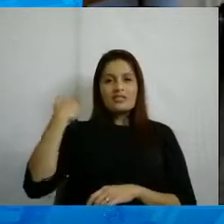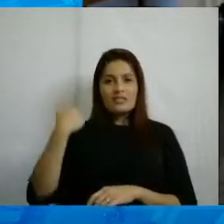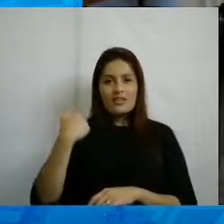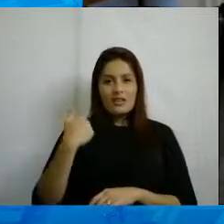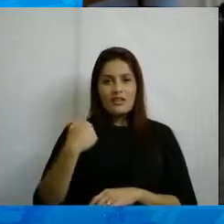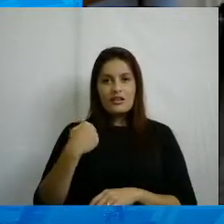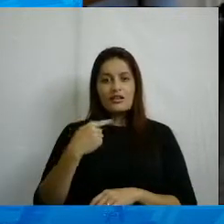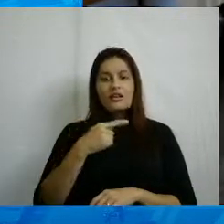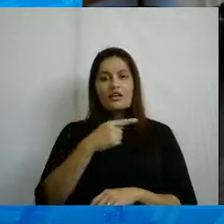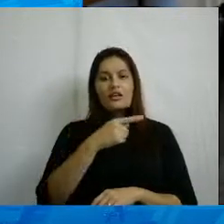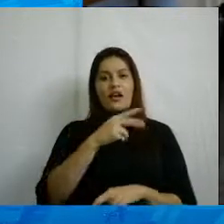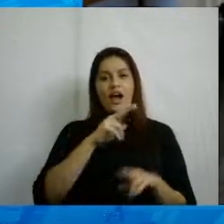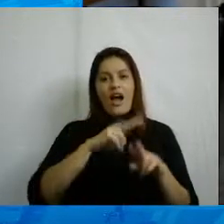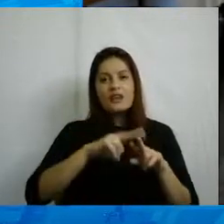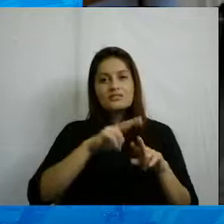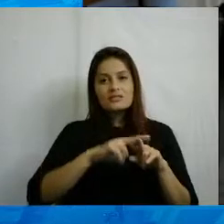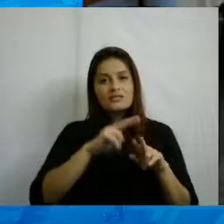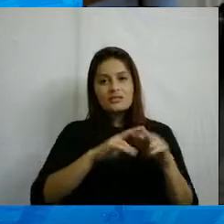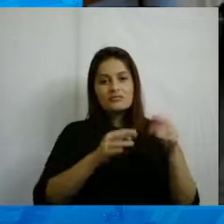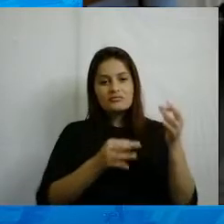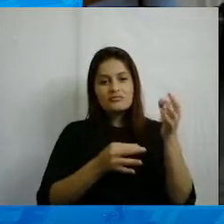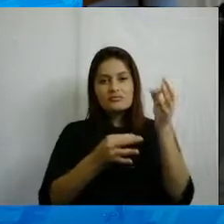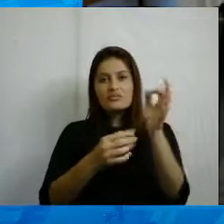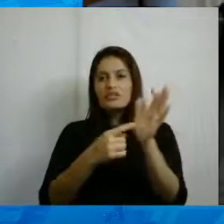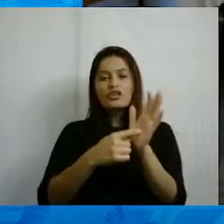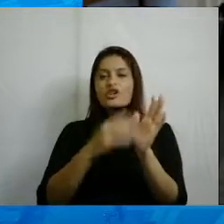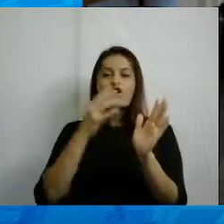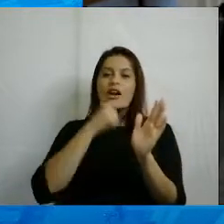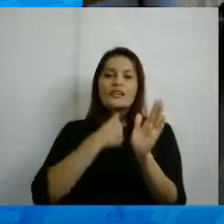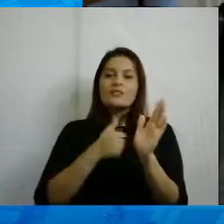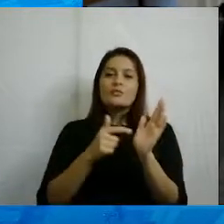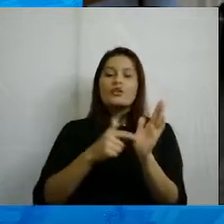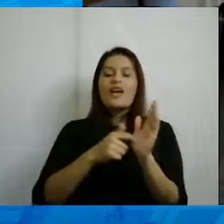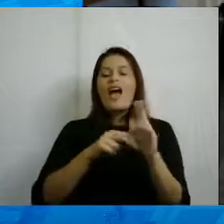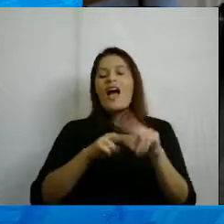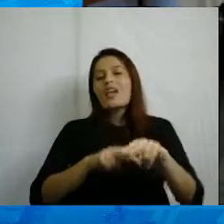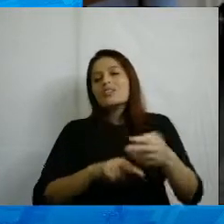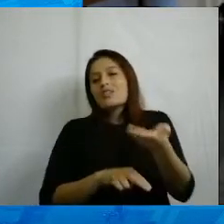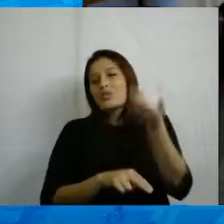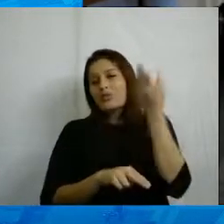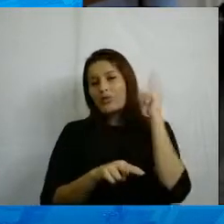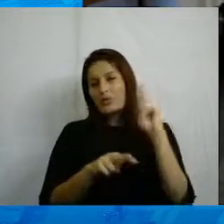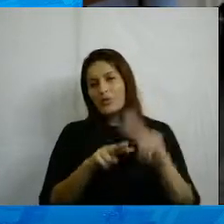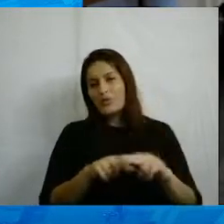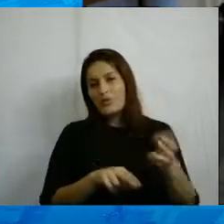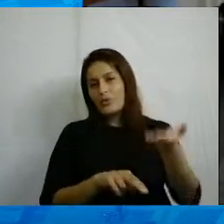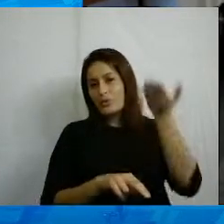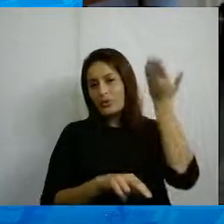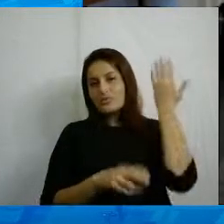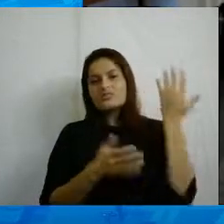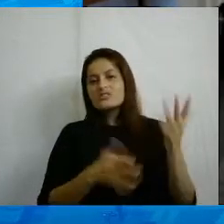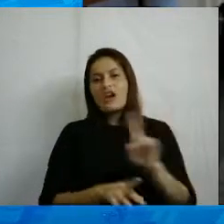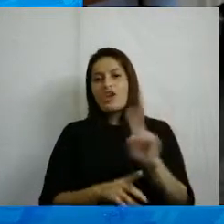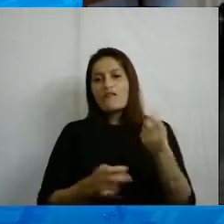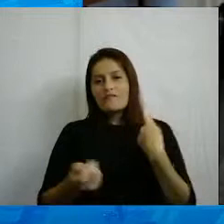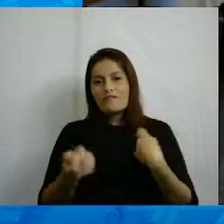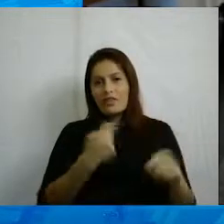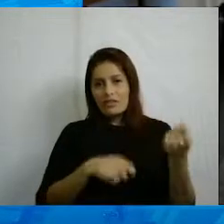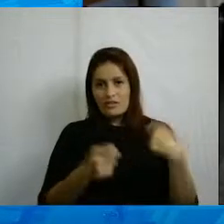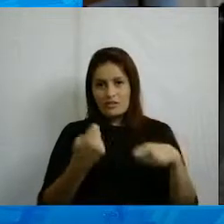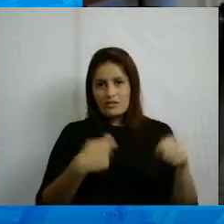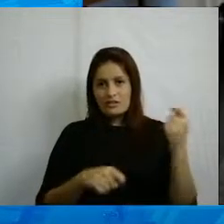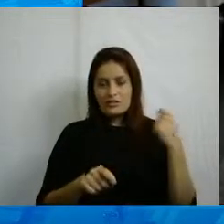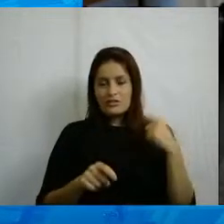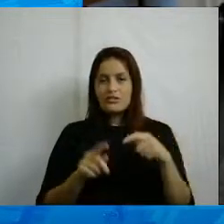obsoletos, cuya no tenían oferta por ninguna empresa porque eran vehículos que ya no se vendían en el mercado, que tenían una